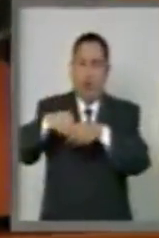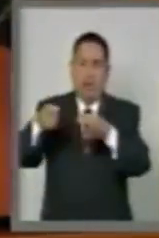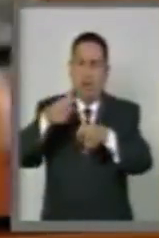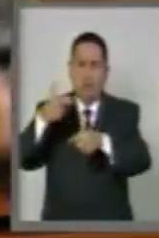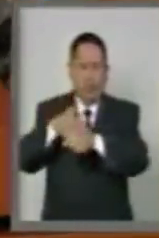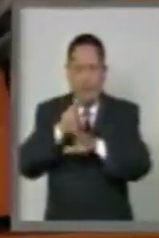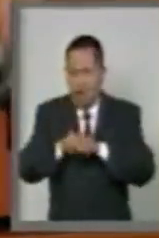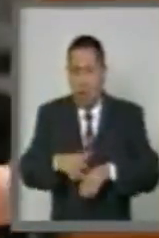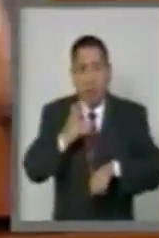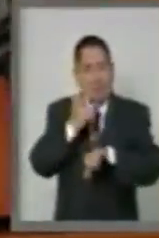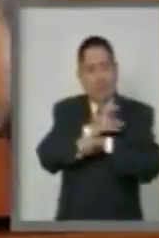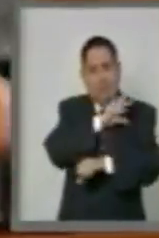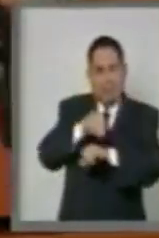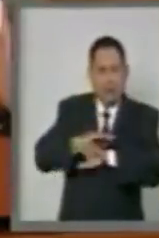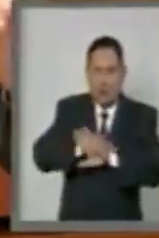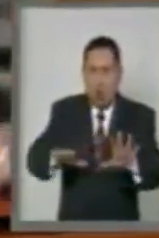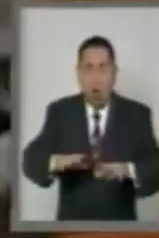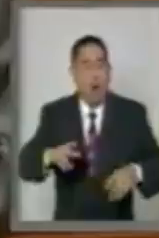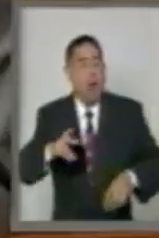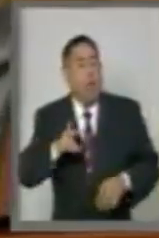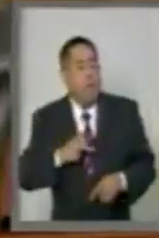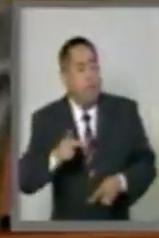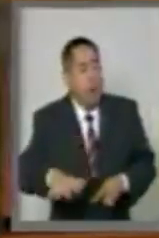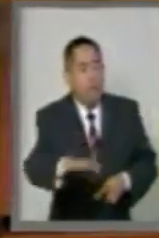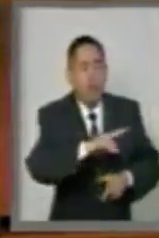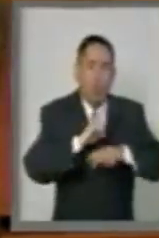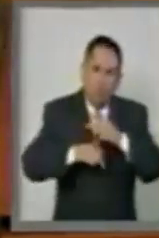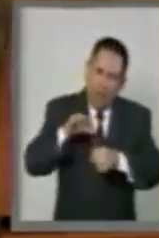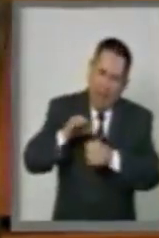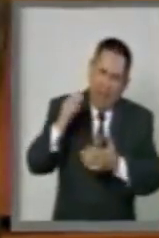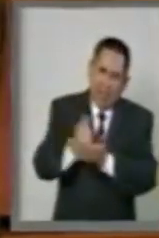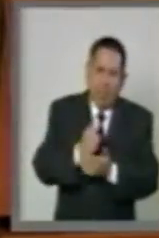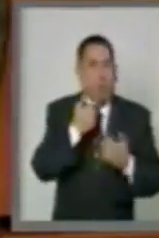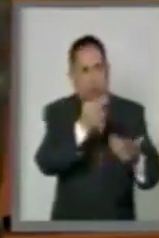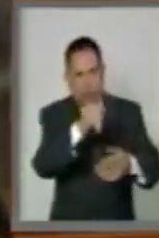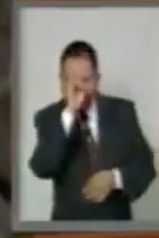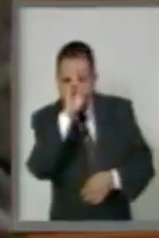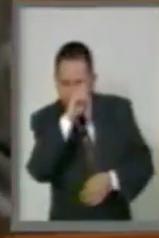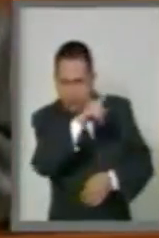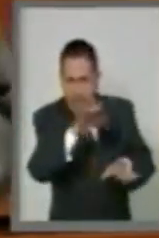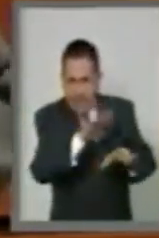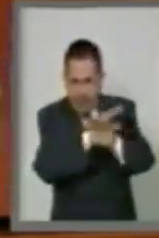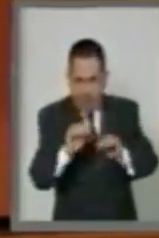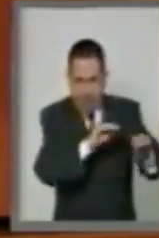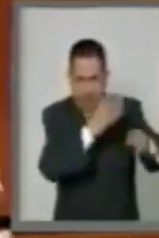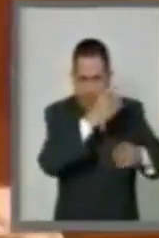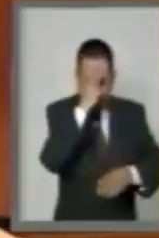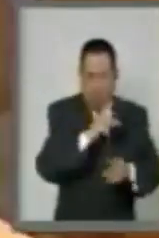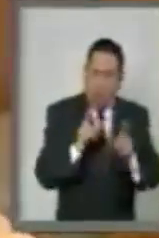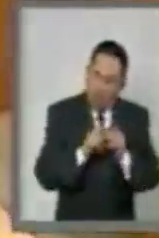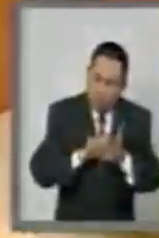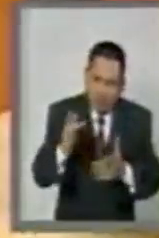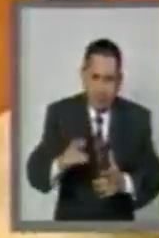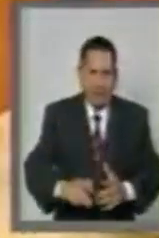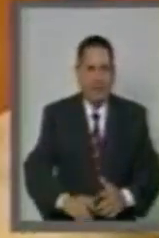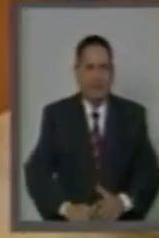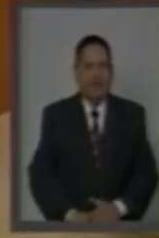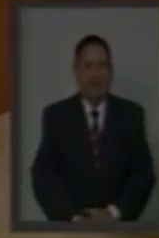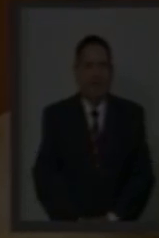intereses extranjeros, va a ganar el pueblo de México, se los aseguro. Por eso les recomiendo, váyase al Banco de México. Muchas gracias.